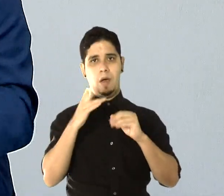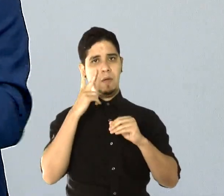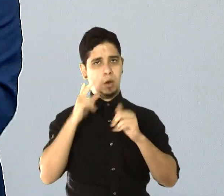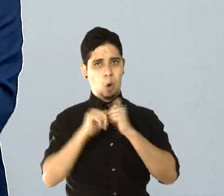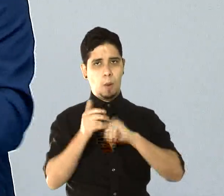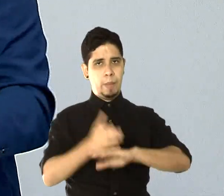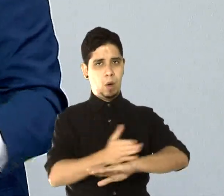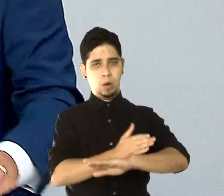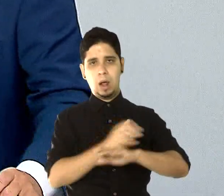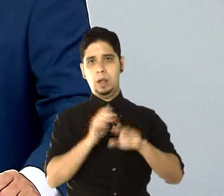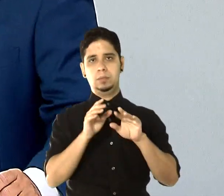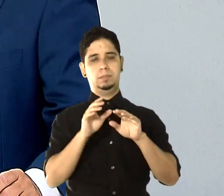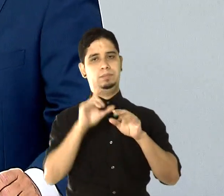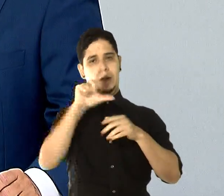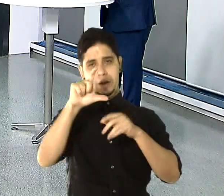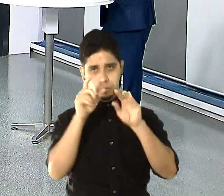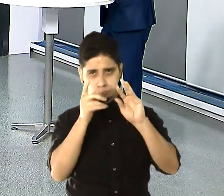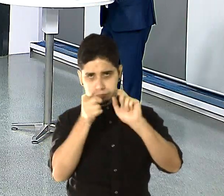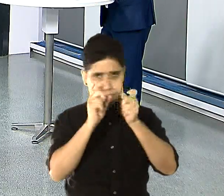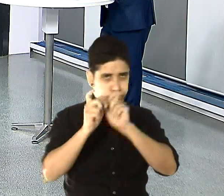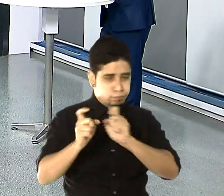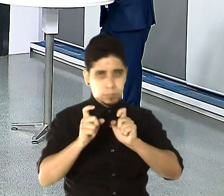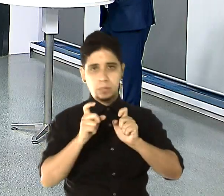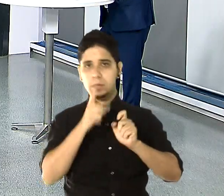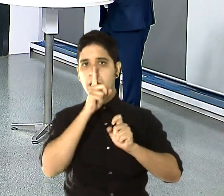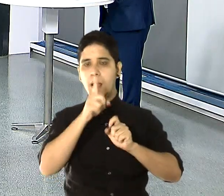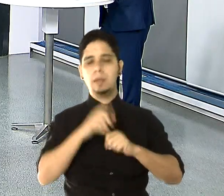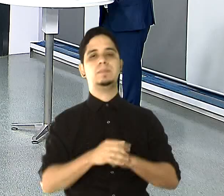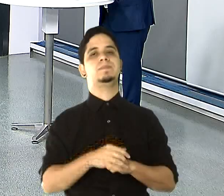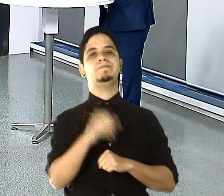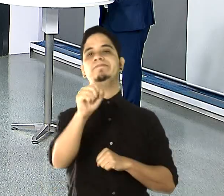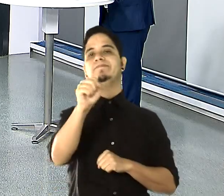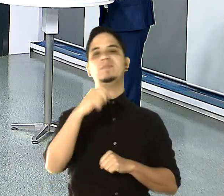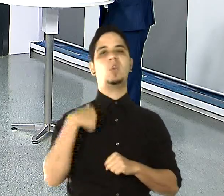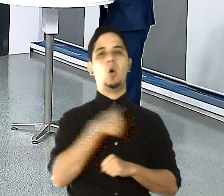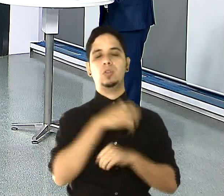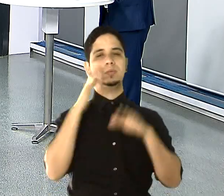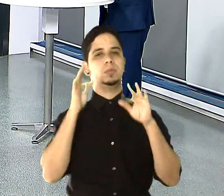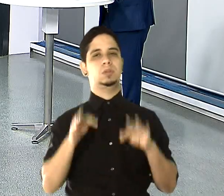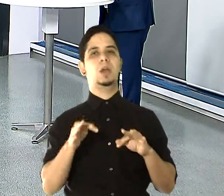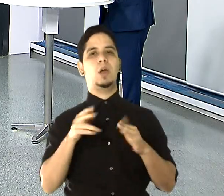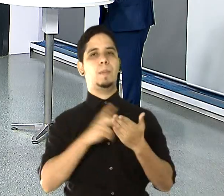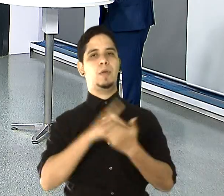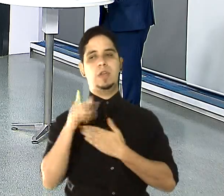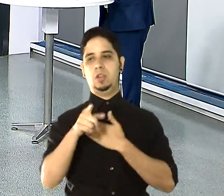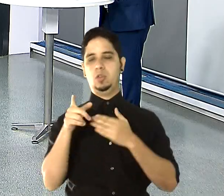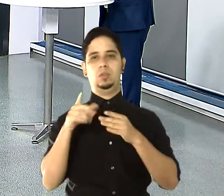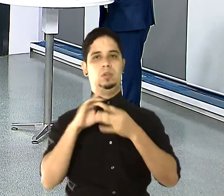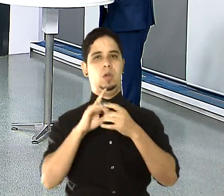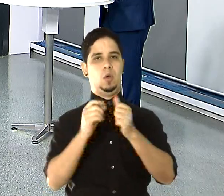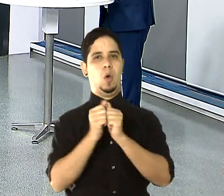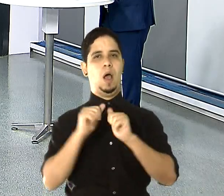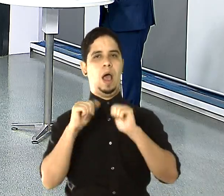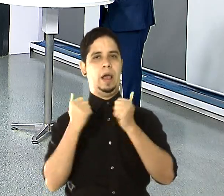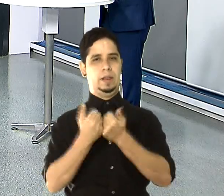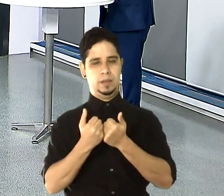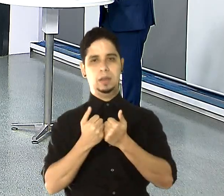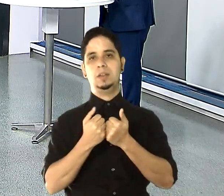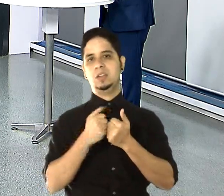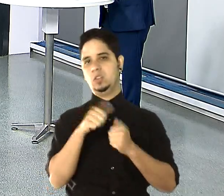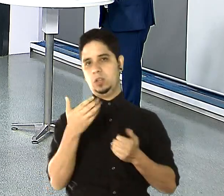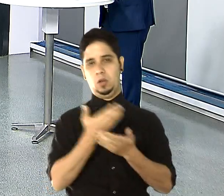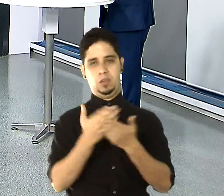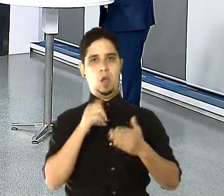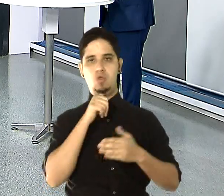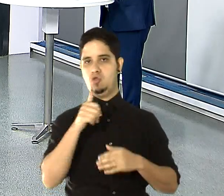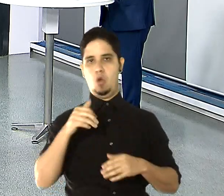la línea, el párrafo. Nosotros nos aseguramos de que los proyectos de los municipios, de las agencias y de ciertas entidades sin fines de